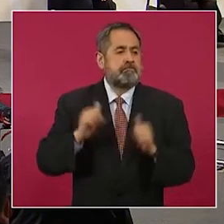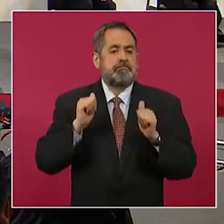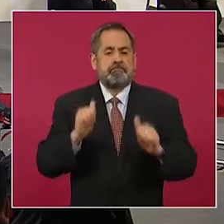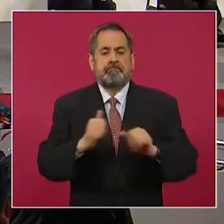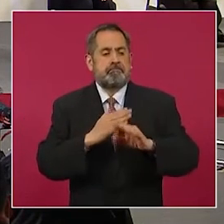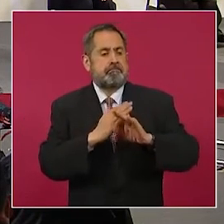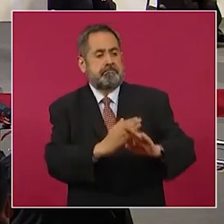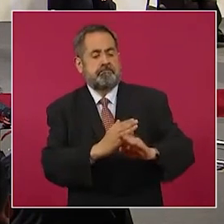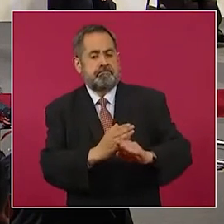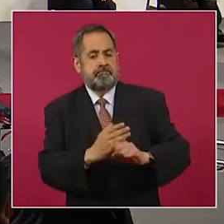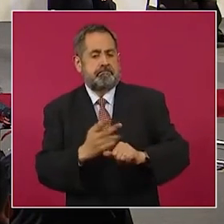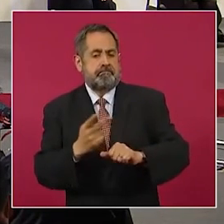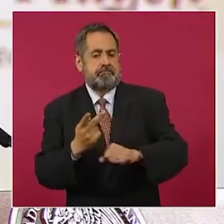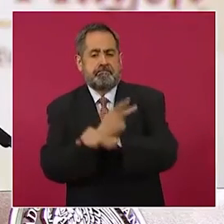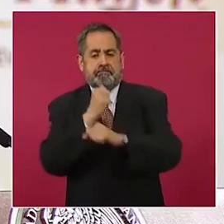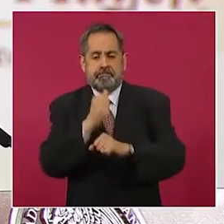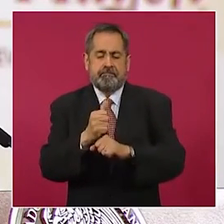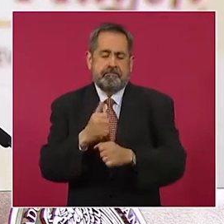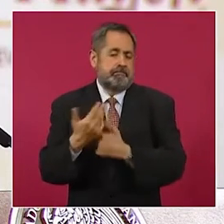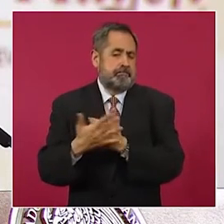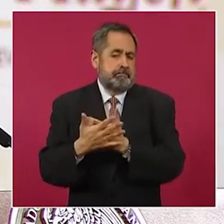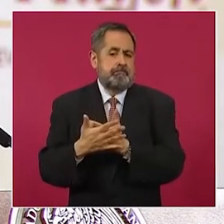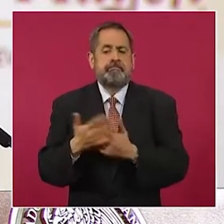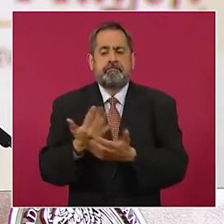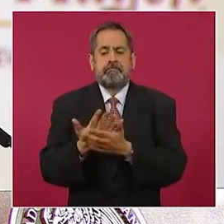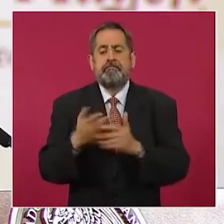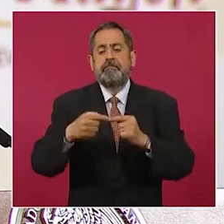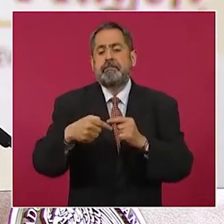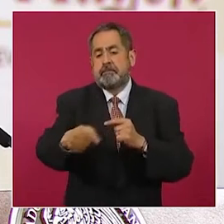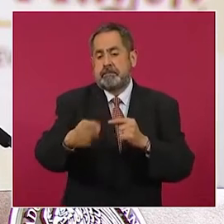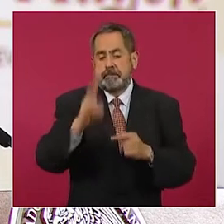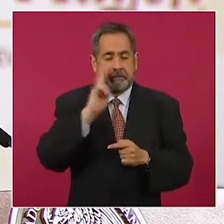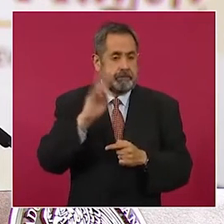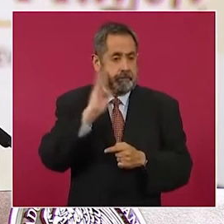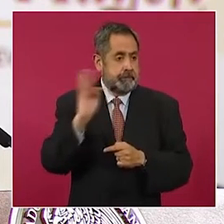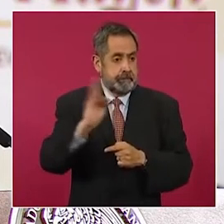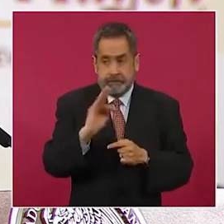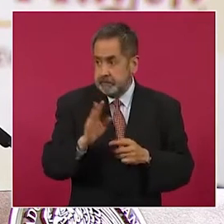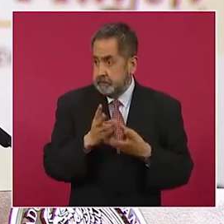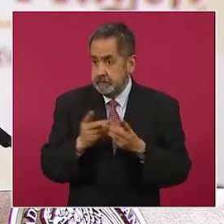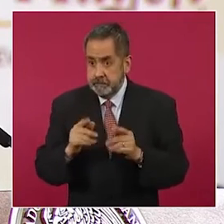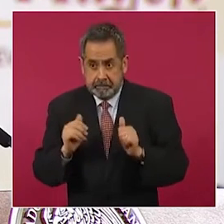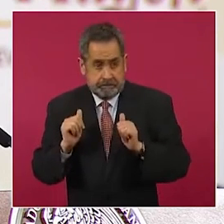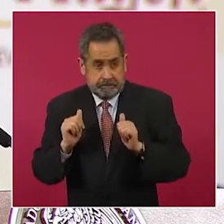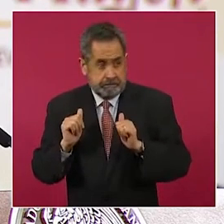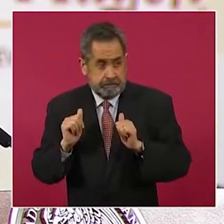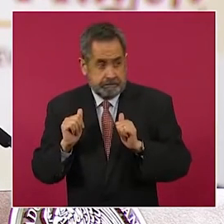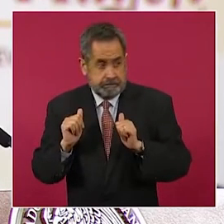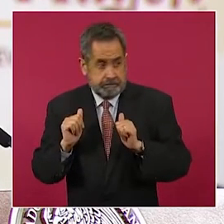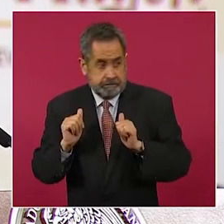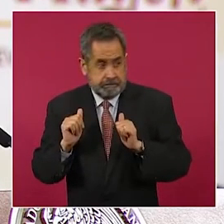gran proporción de las personas, lo cual podría en su momento contribuir a